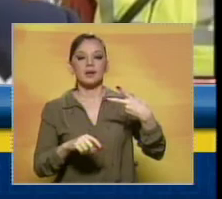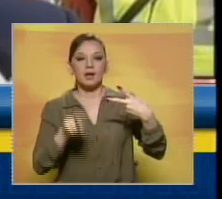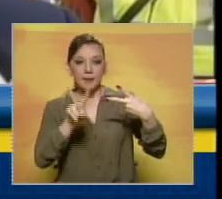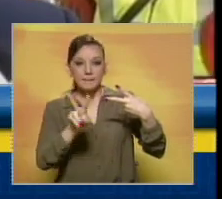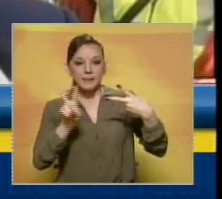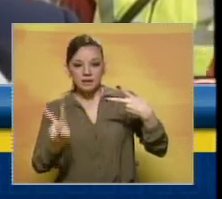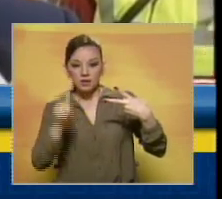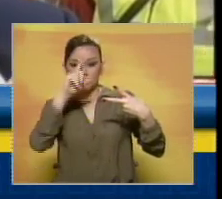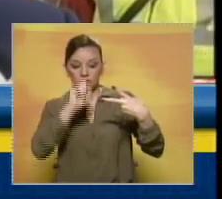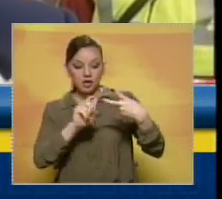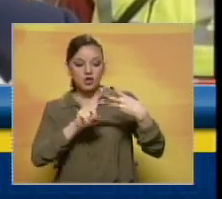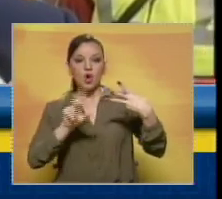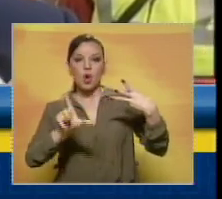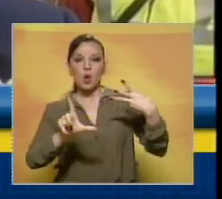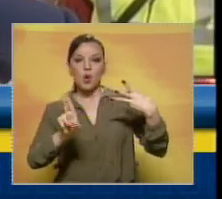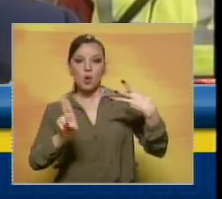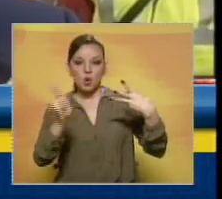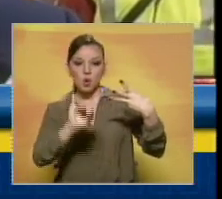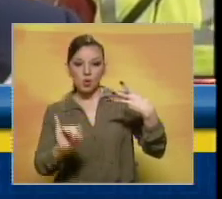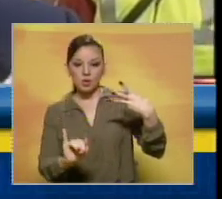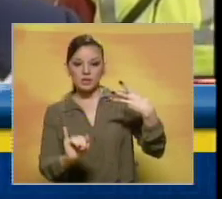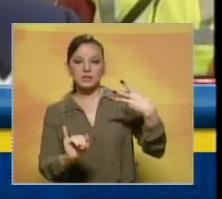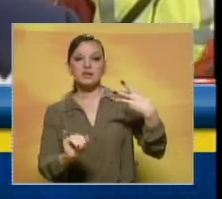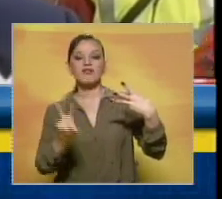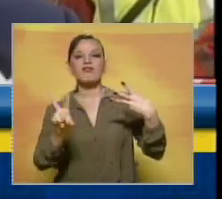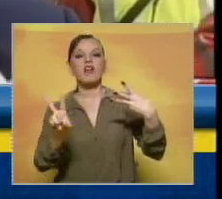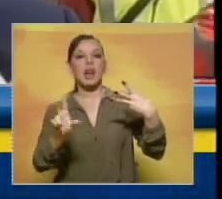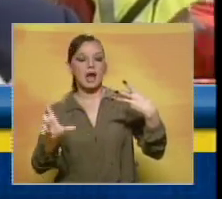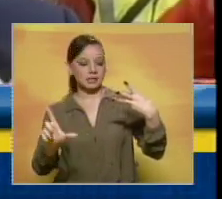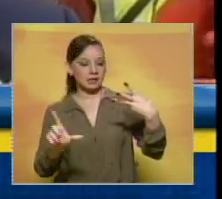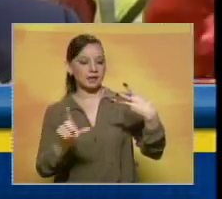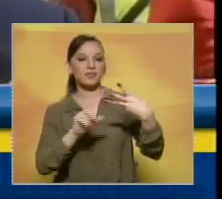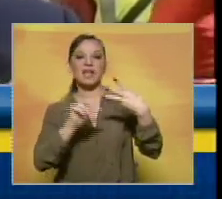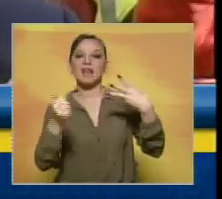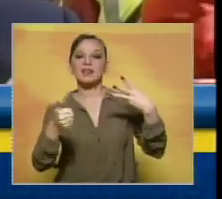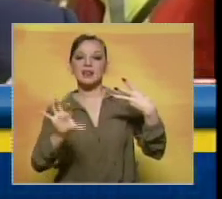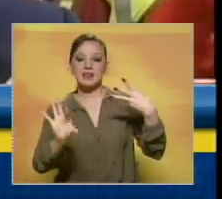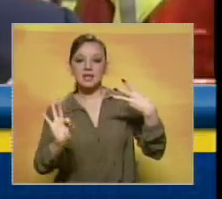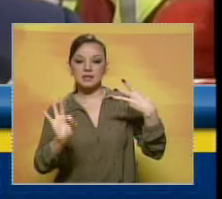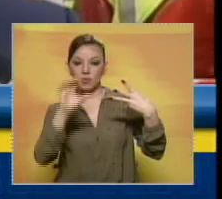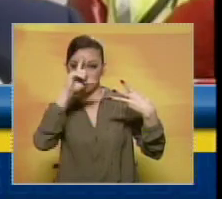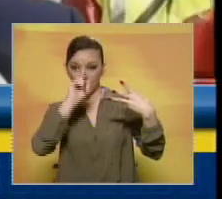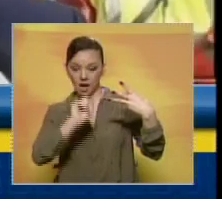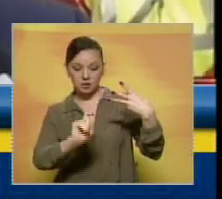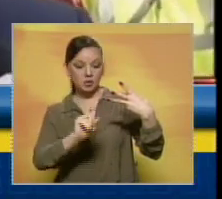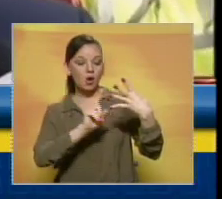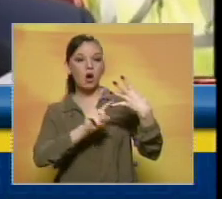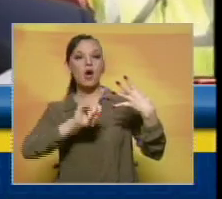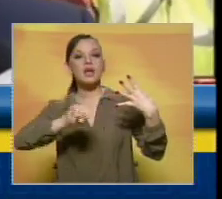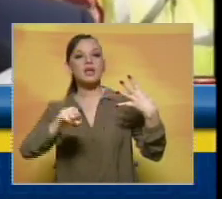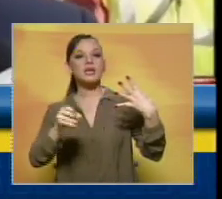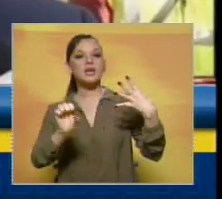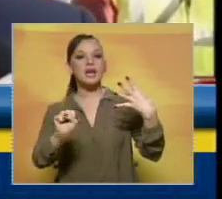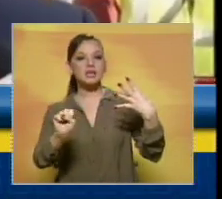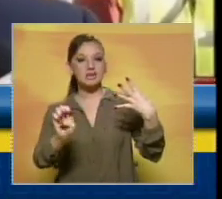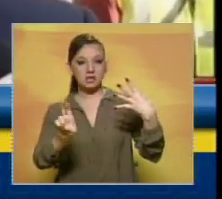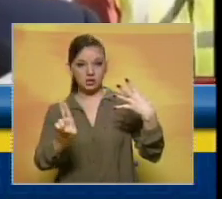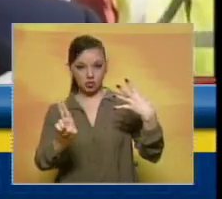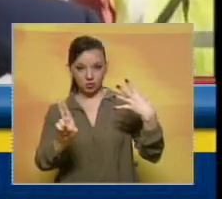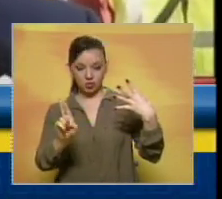de 22 años, Luis Jesús Velázquez Marval, de 19 años, y Jesús Ramón